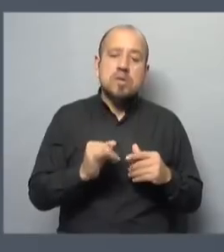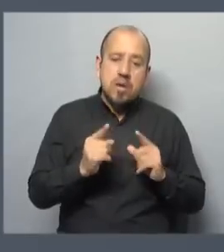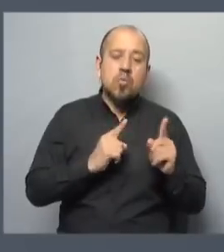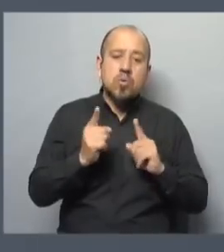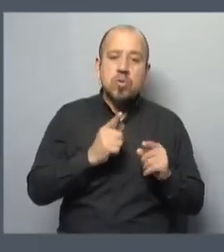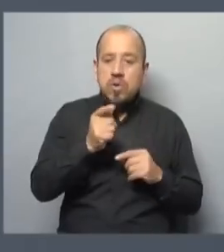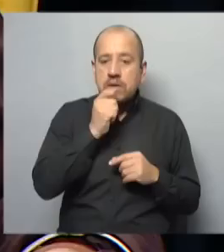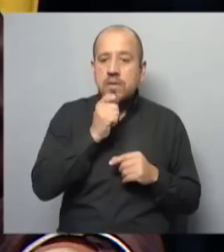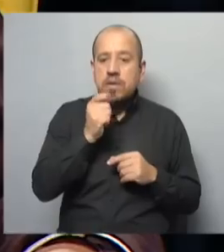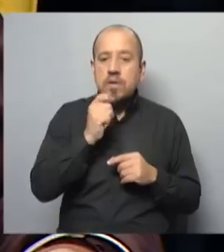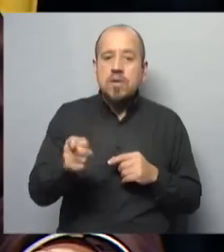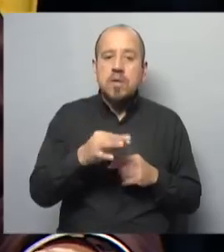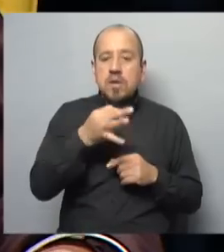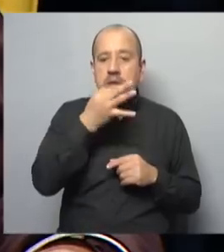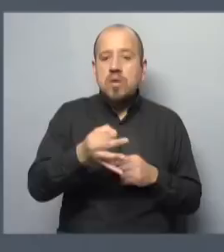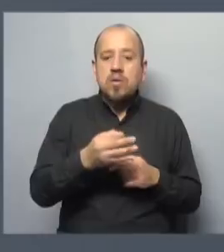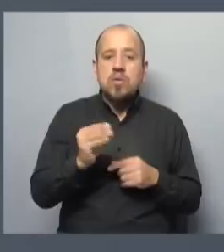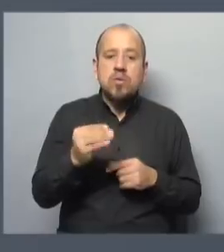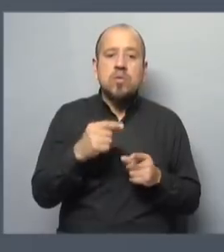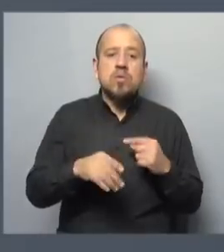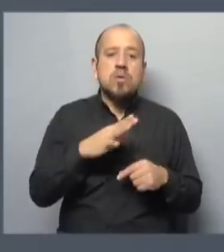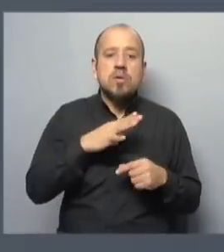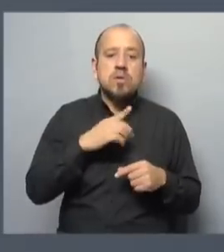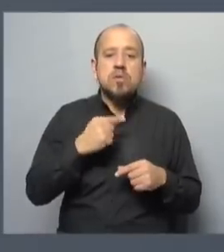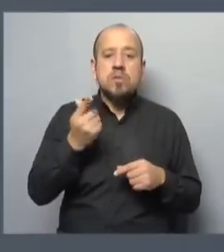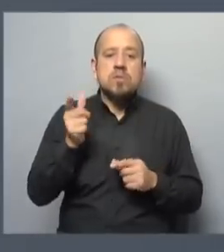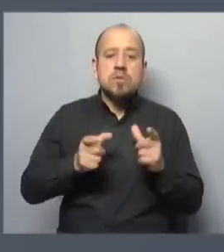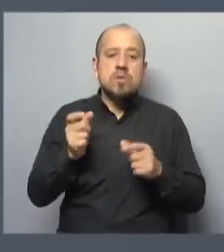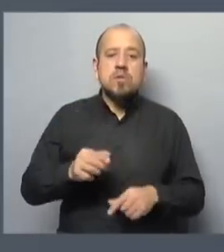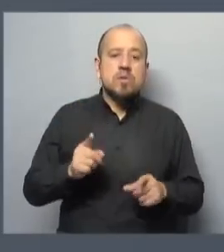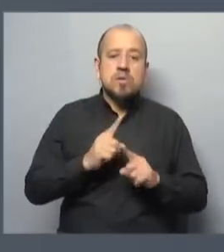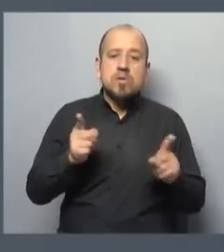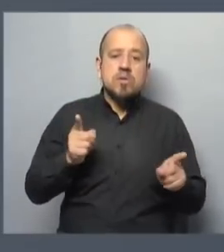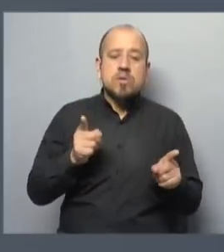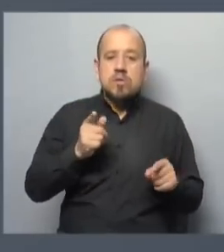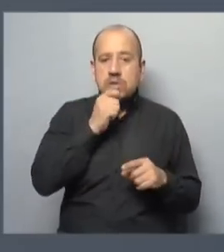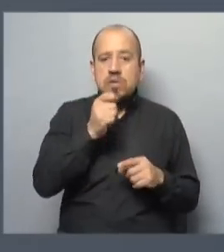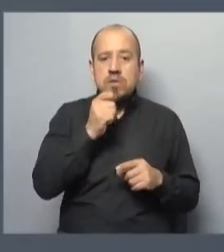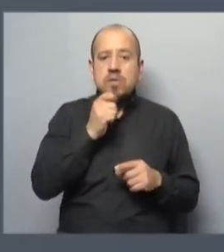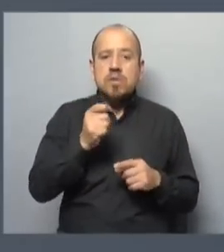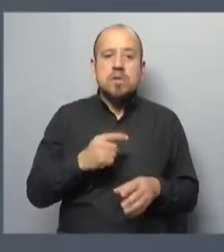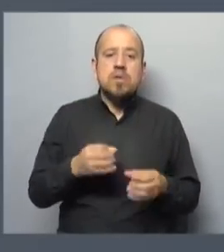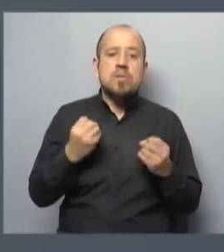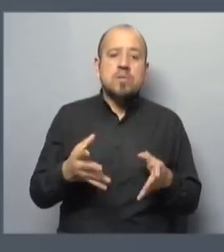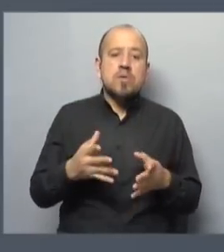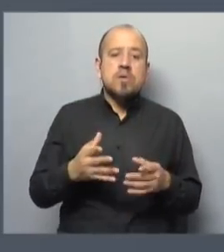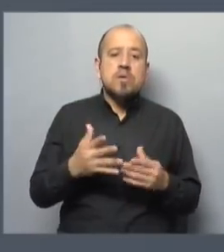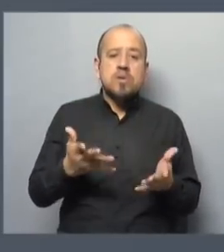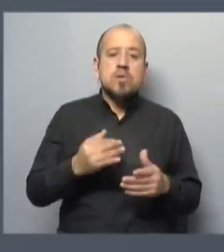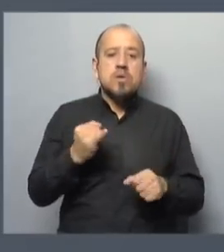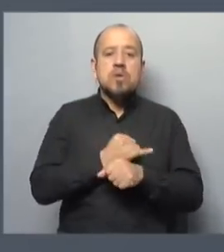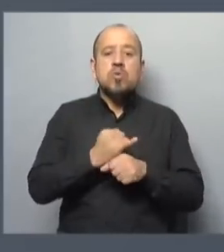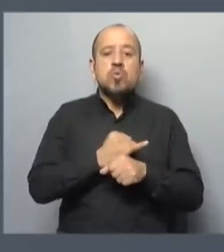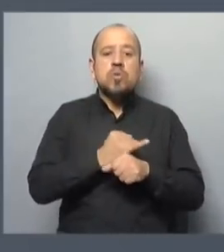entrevista y diría todo y hay gente a la que no le daría con ningún gusto una entrevista porque porque yo llamo a la industria mediática